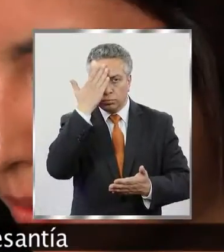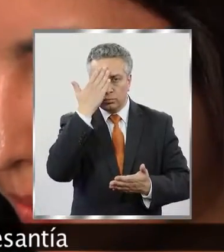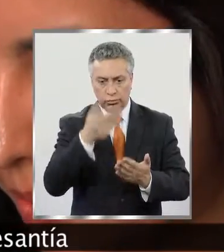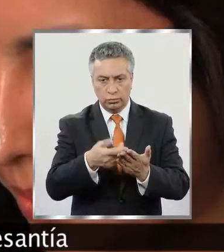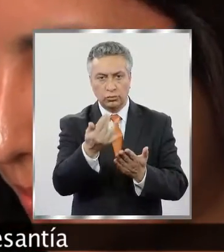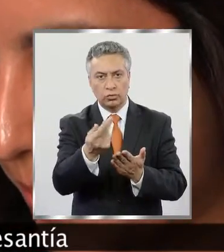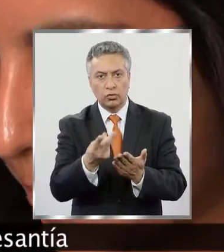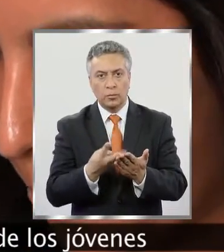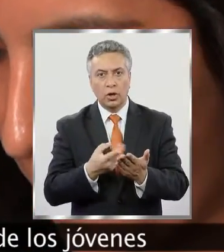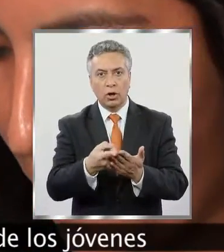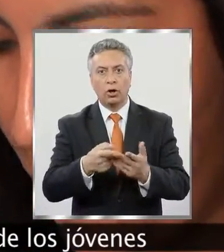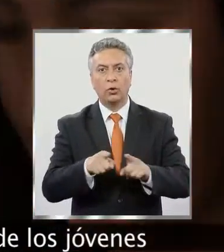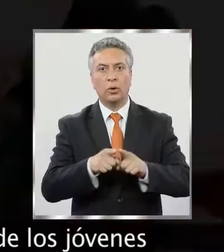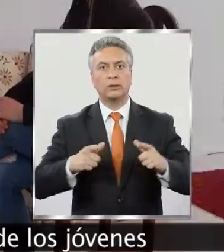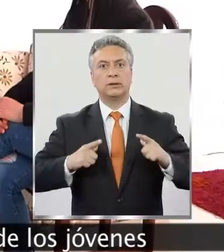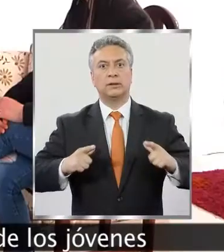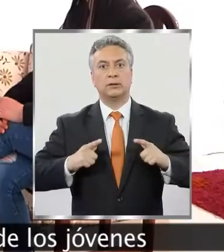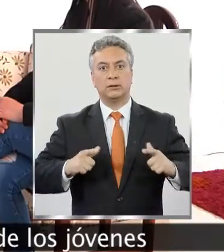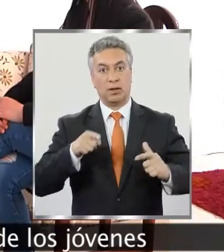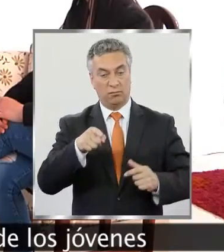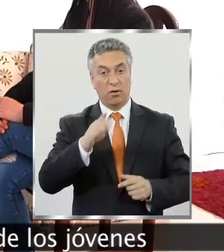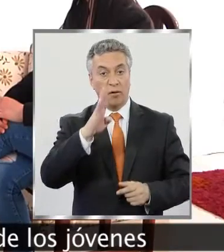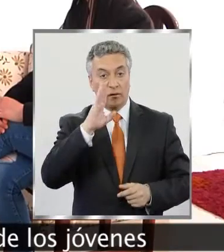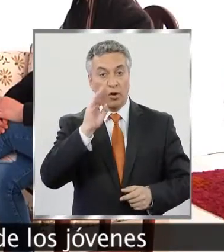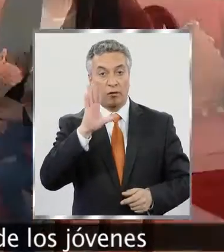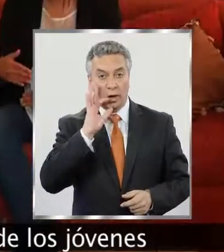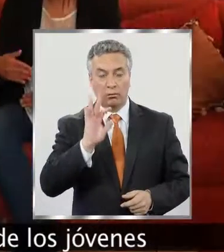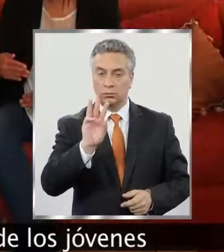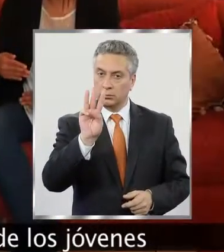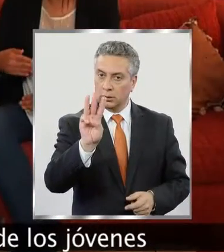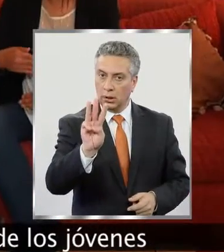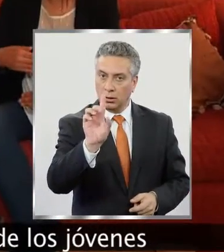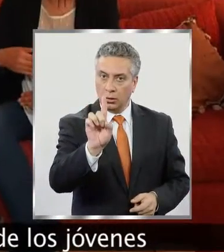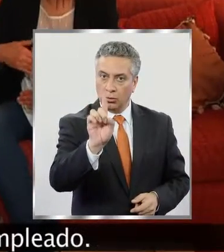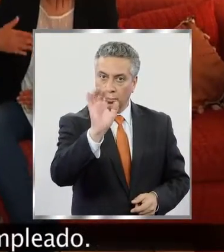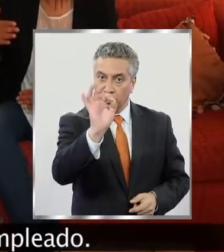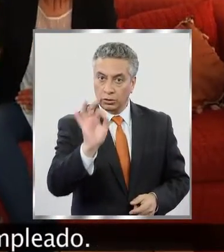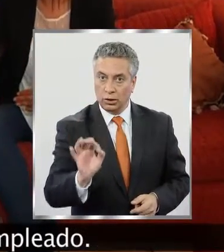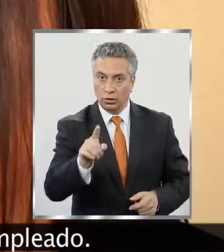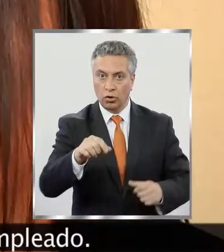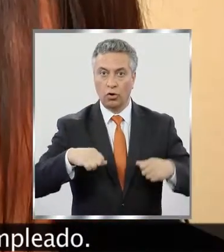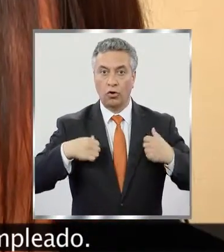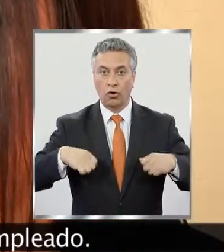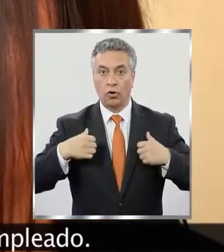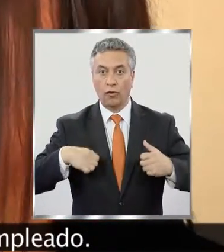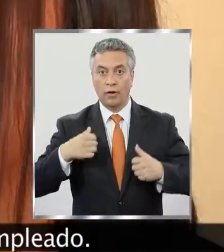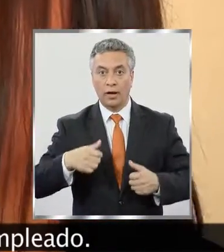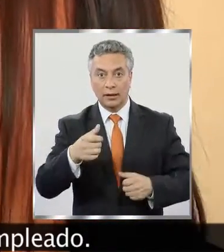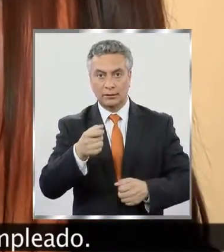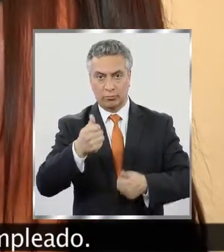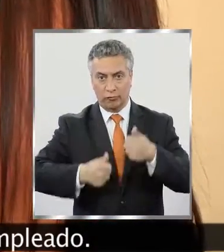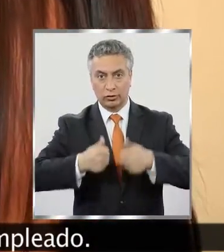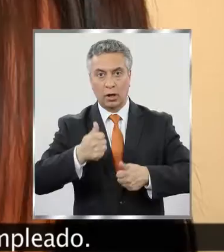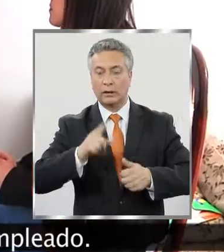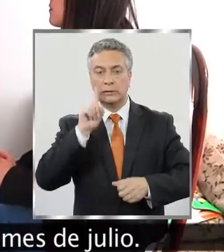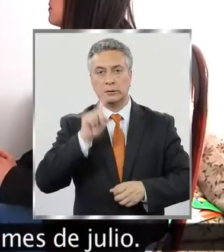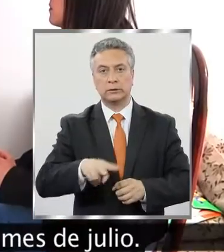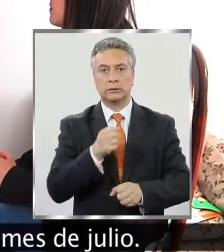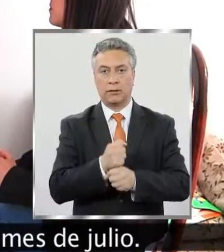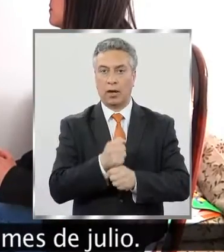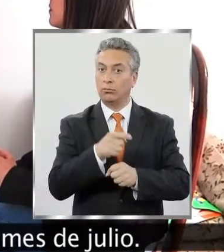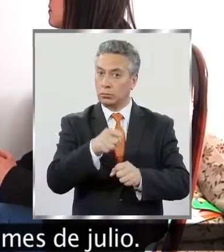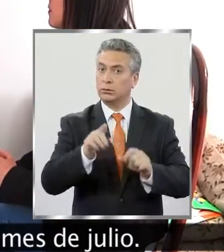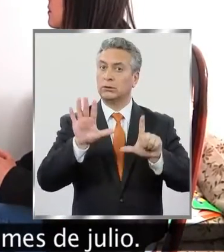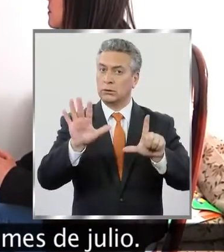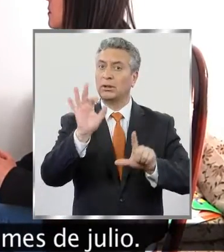preocupante cifra de cesantía golpea al Biobío. El 31% de los jóvenes profesionales está desempleado. Esto